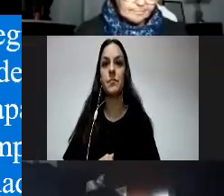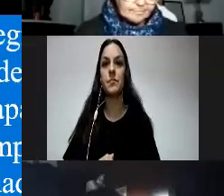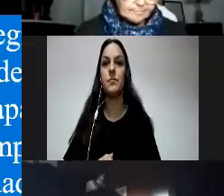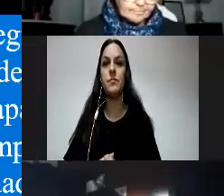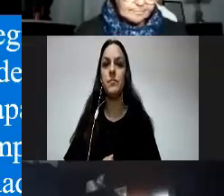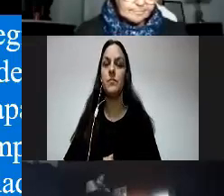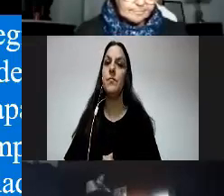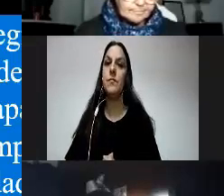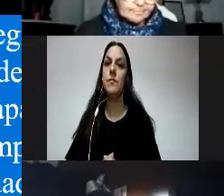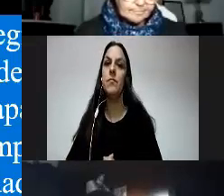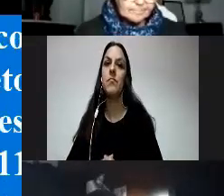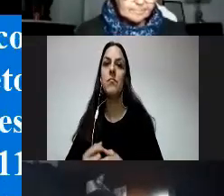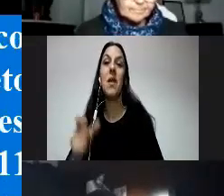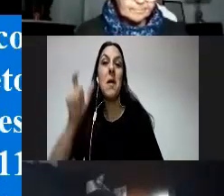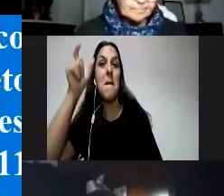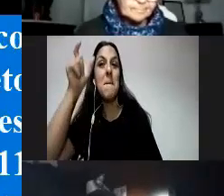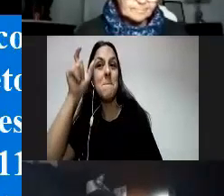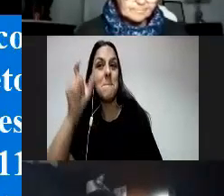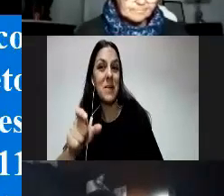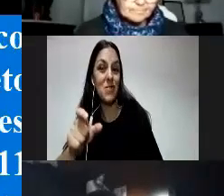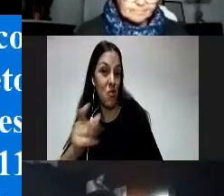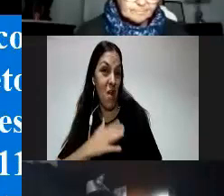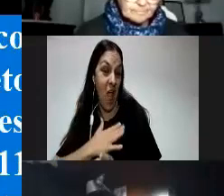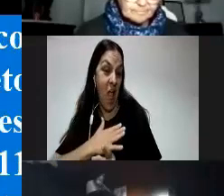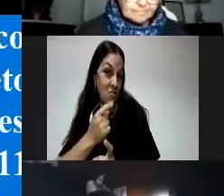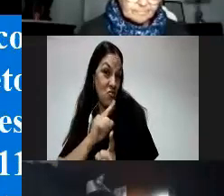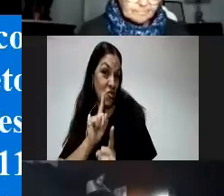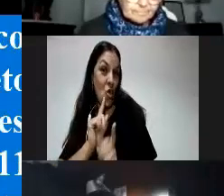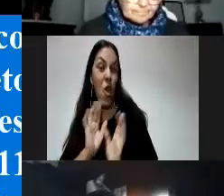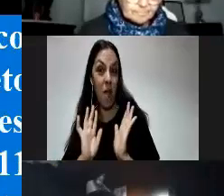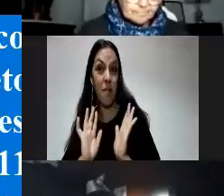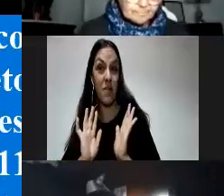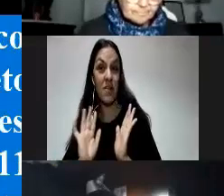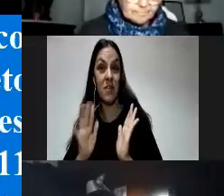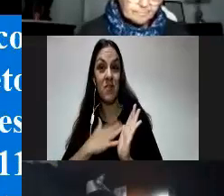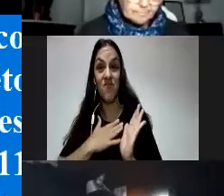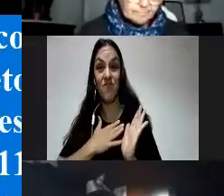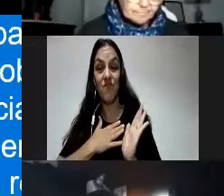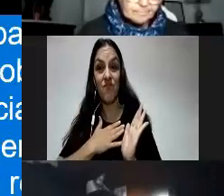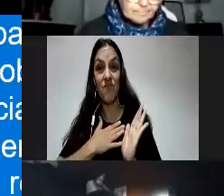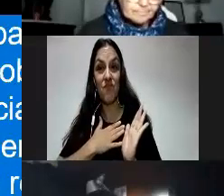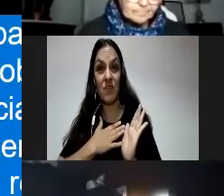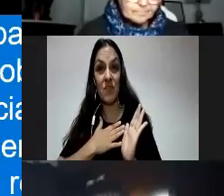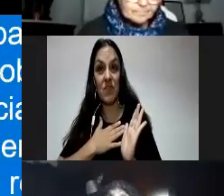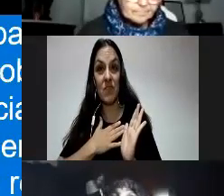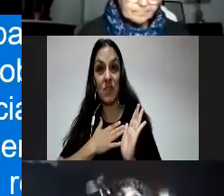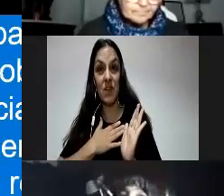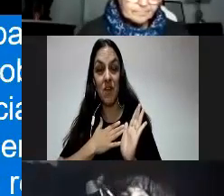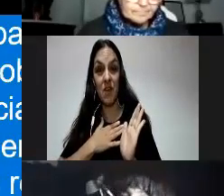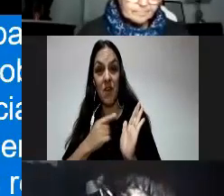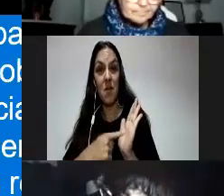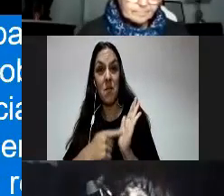Puede una persona por sí misma valerse solamente con el derecho en la mano. Tiene